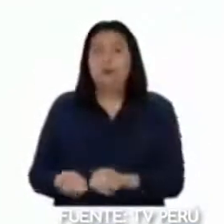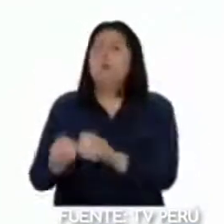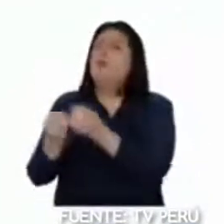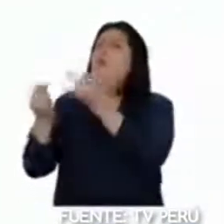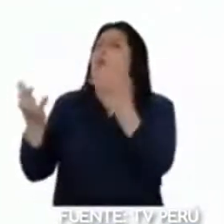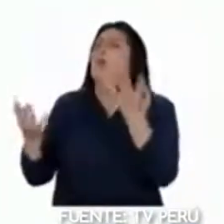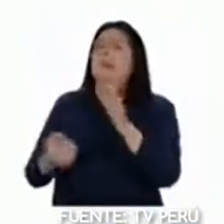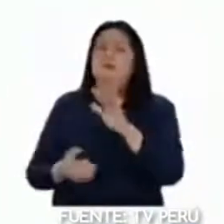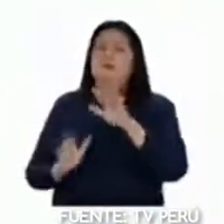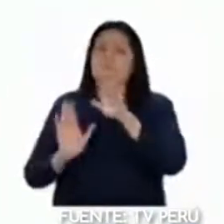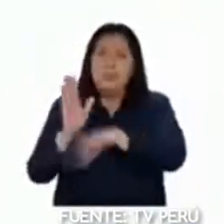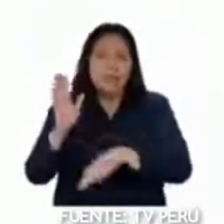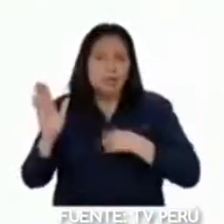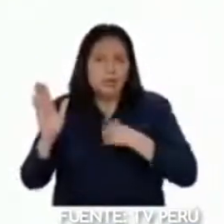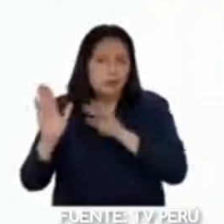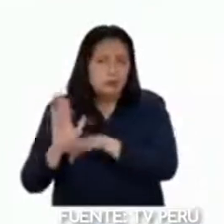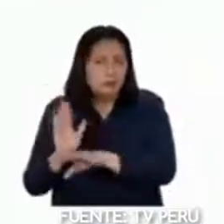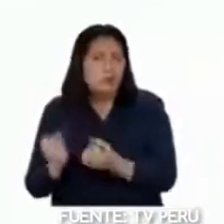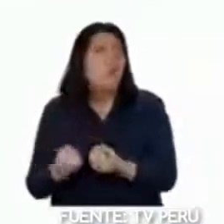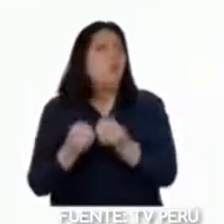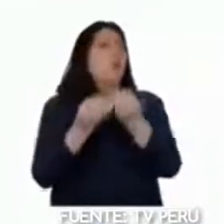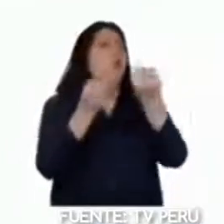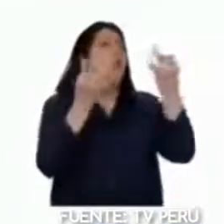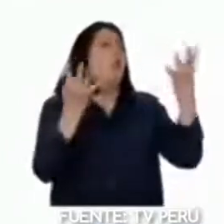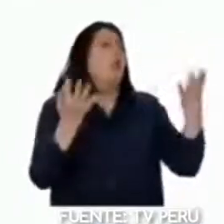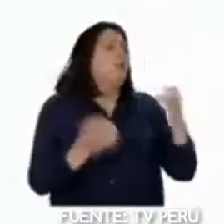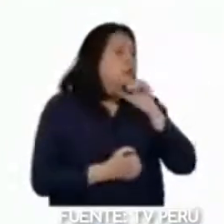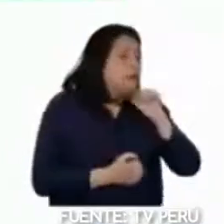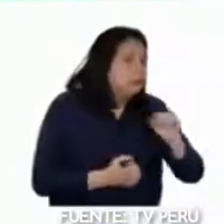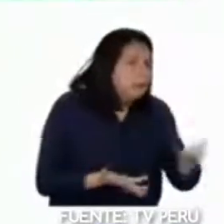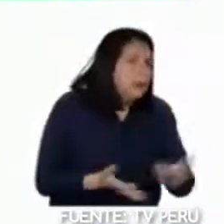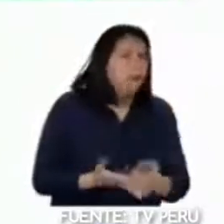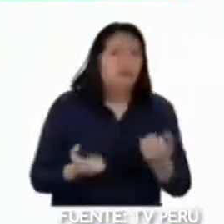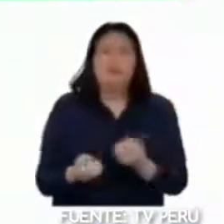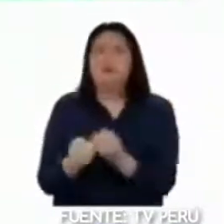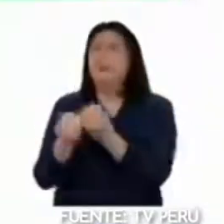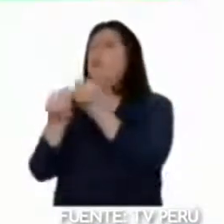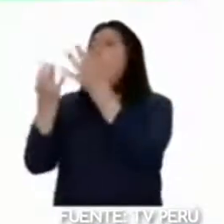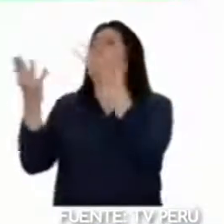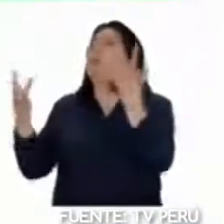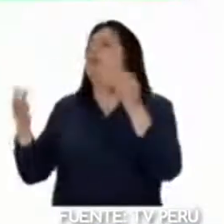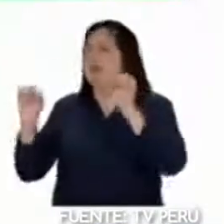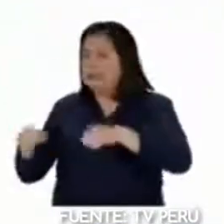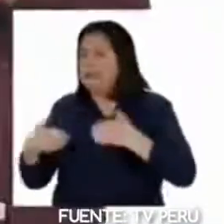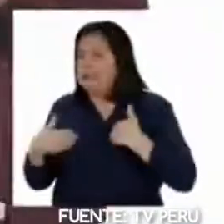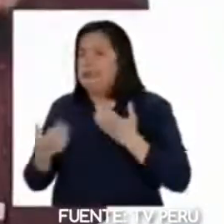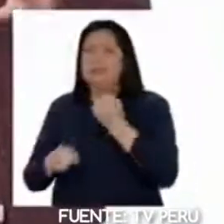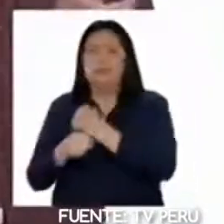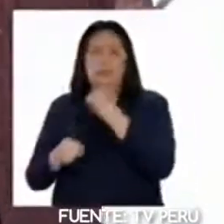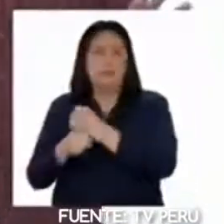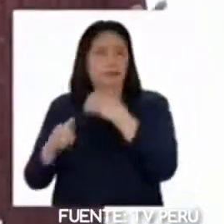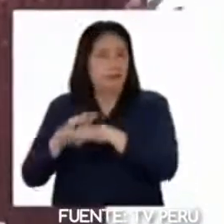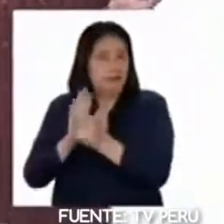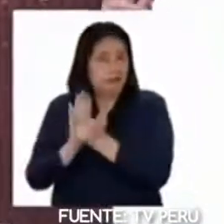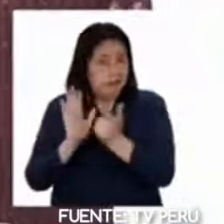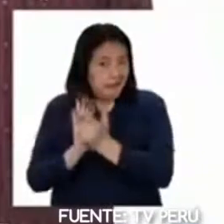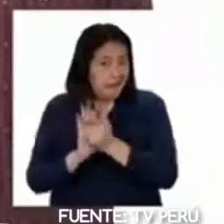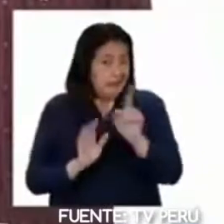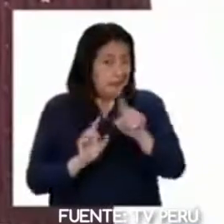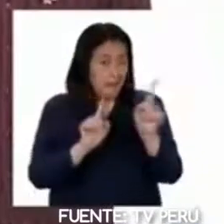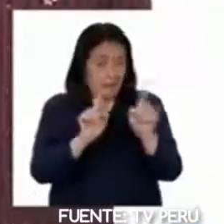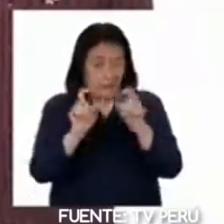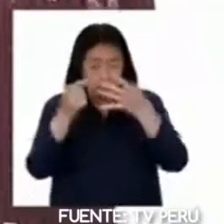cuántos de ellos son menores de edad? ¿O cuántos son ancianos? ¿O cuántos tienen un empleo formal? Todas